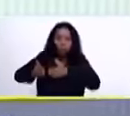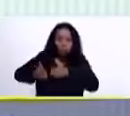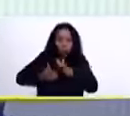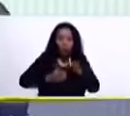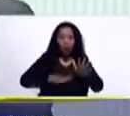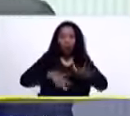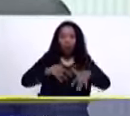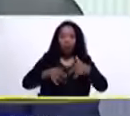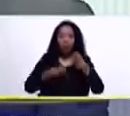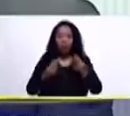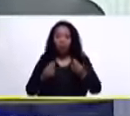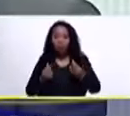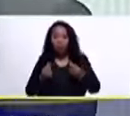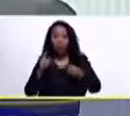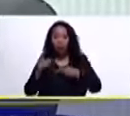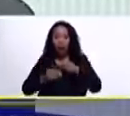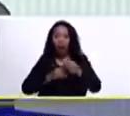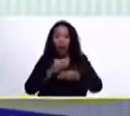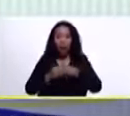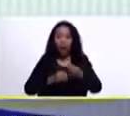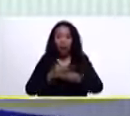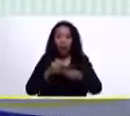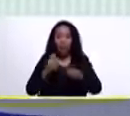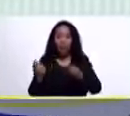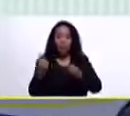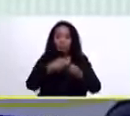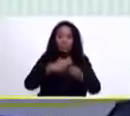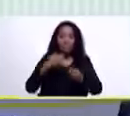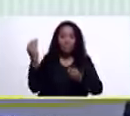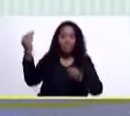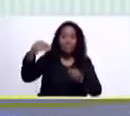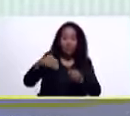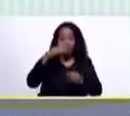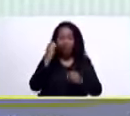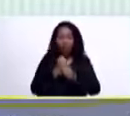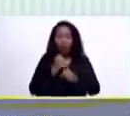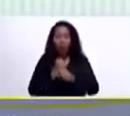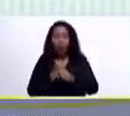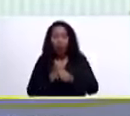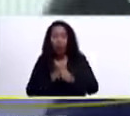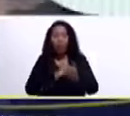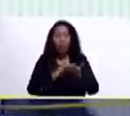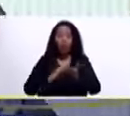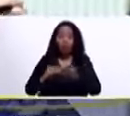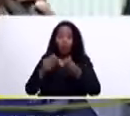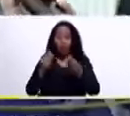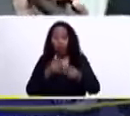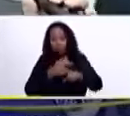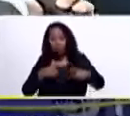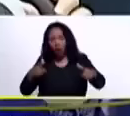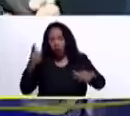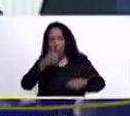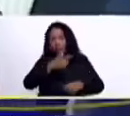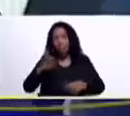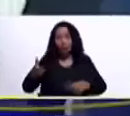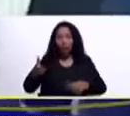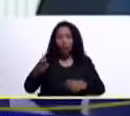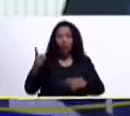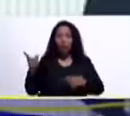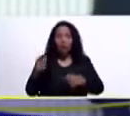económica, encaminados a generar nivel de empleo y recuperación del poder adquisitivo. Adicionalmente a ello también, el día lunes se